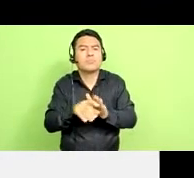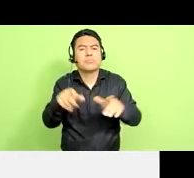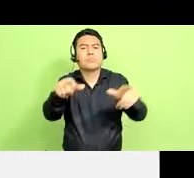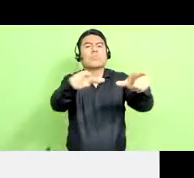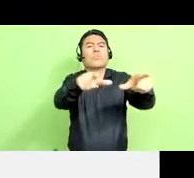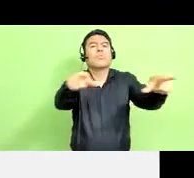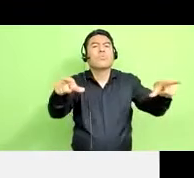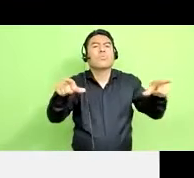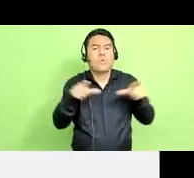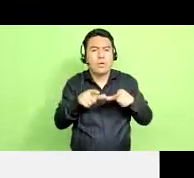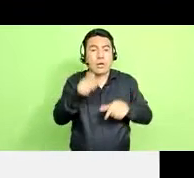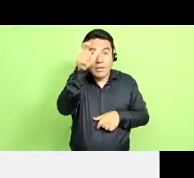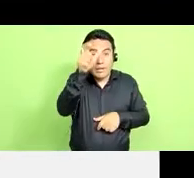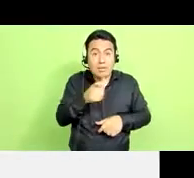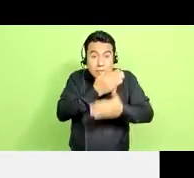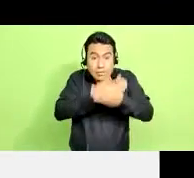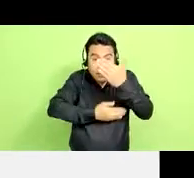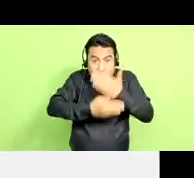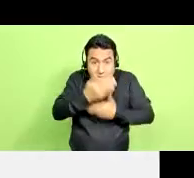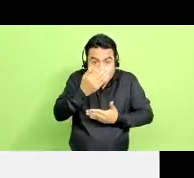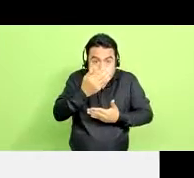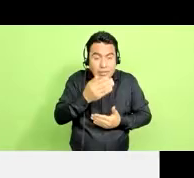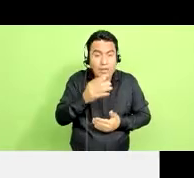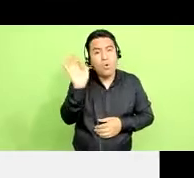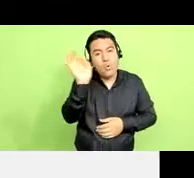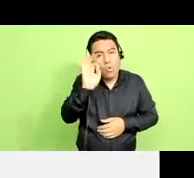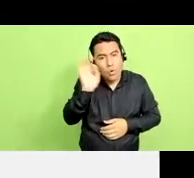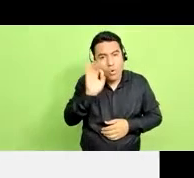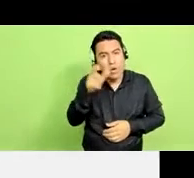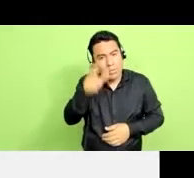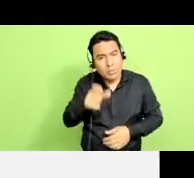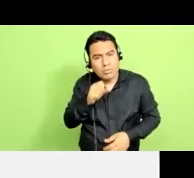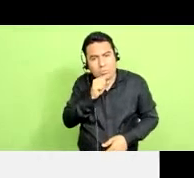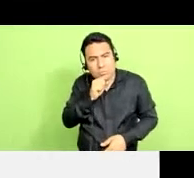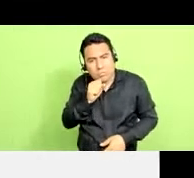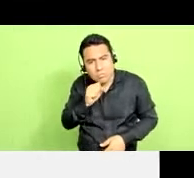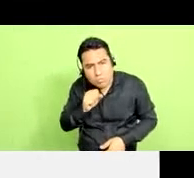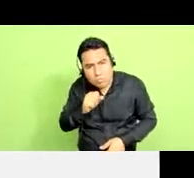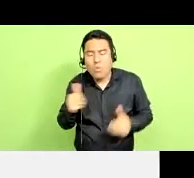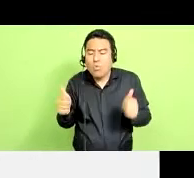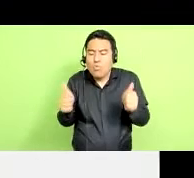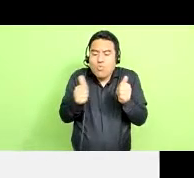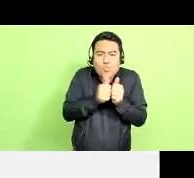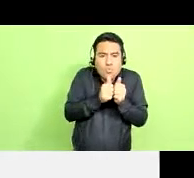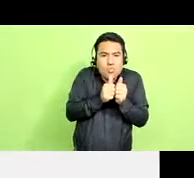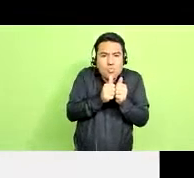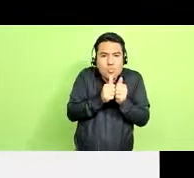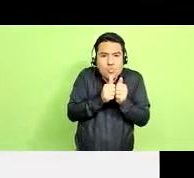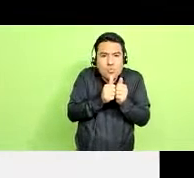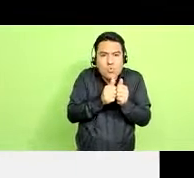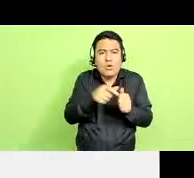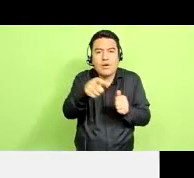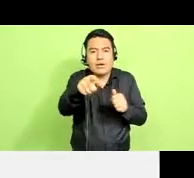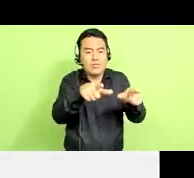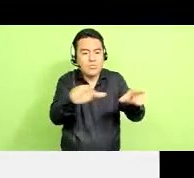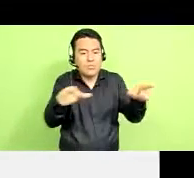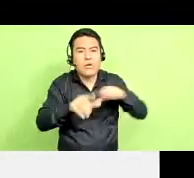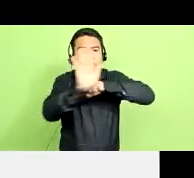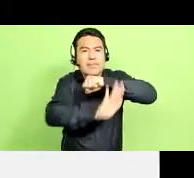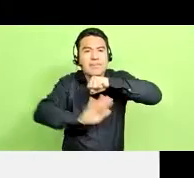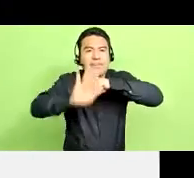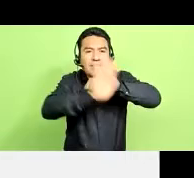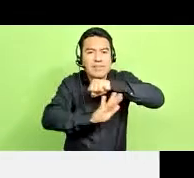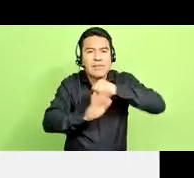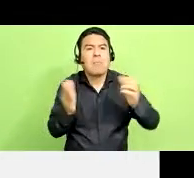para la persona con discapacidad una persona con acompañada este área refugio se está ubicando